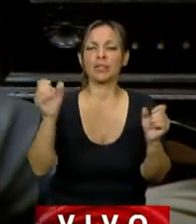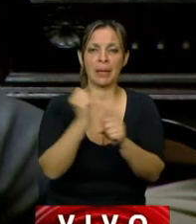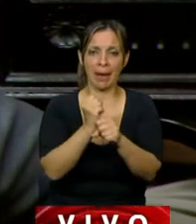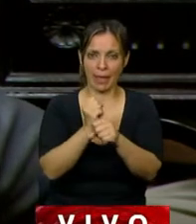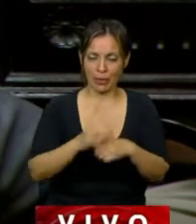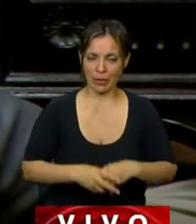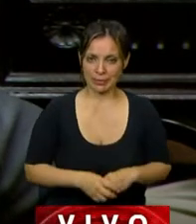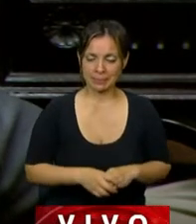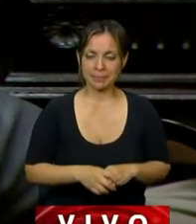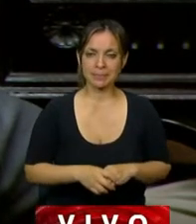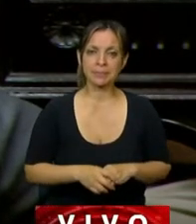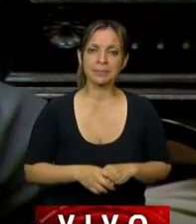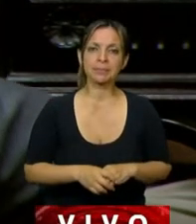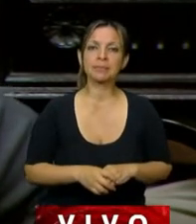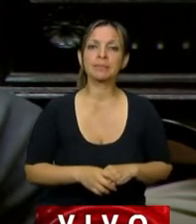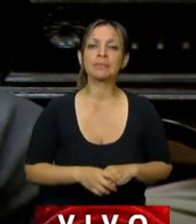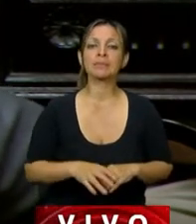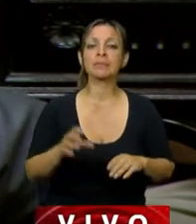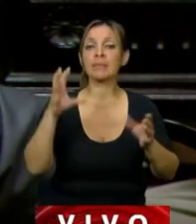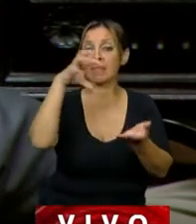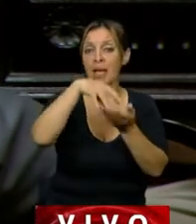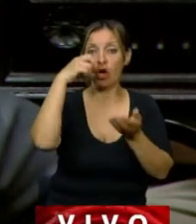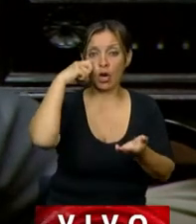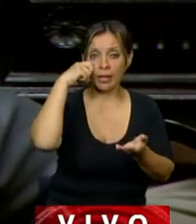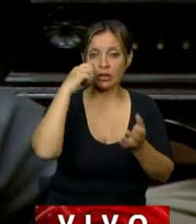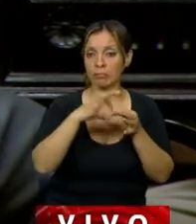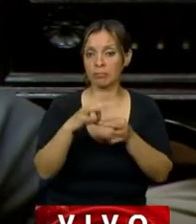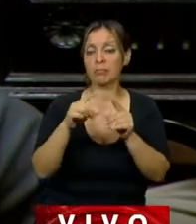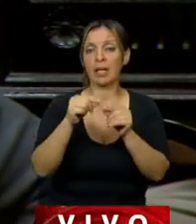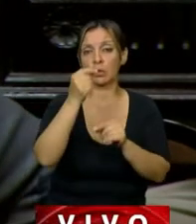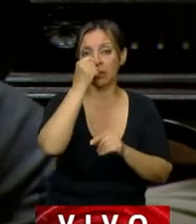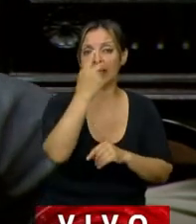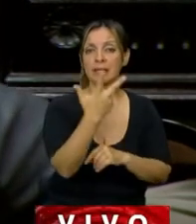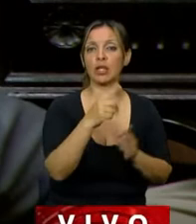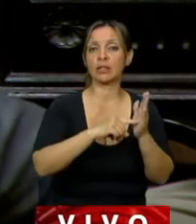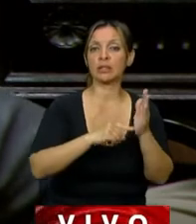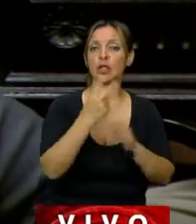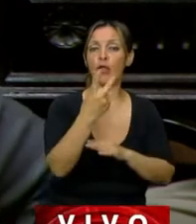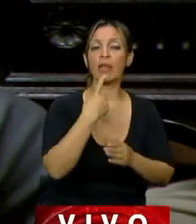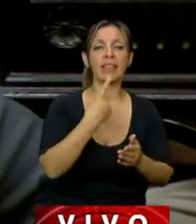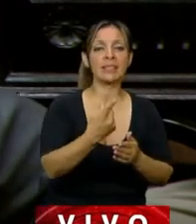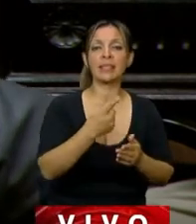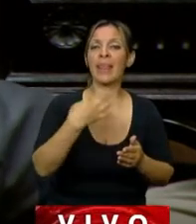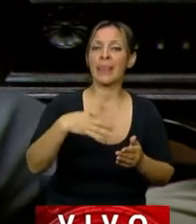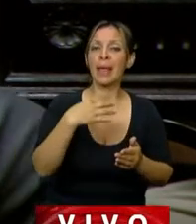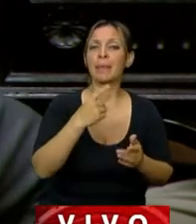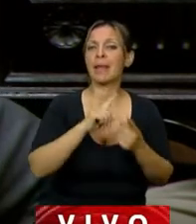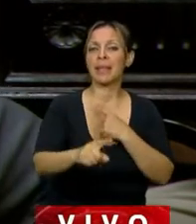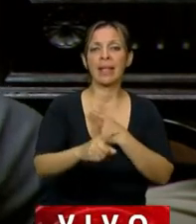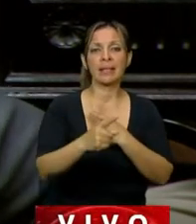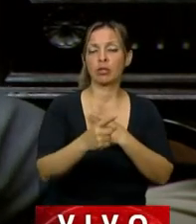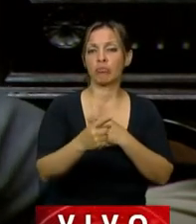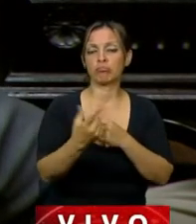la Argentina. El Congreso, de acuerdo al artículo 75, inciso 2, como le decía, impone contribuciones directas, proporcionalmente